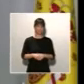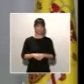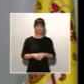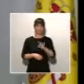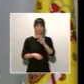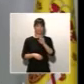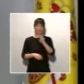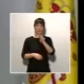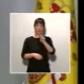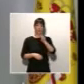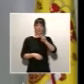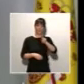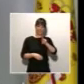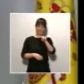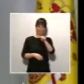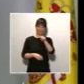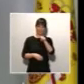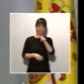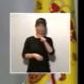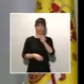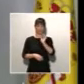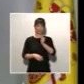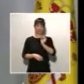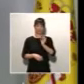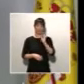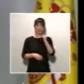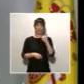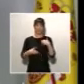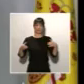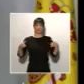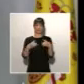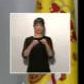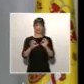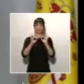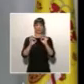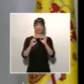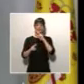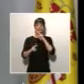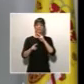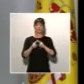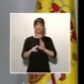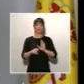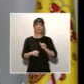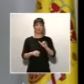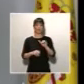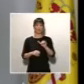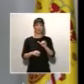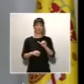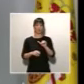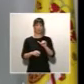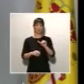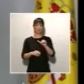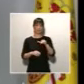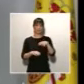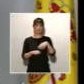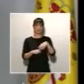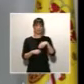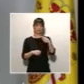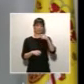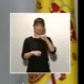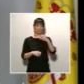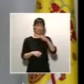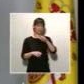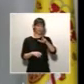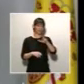un dispositivo especial, que es Campo de Gibraltar. Y, como ya dije en una comparecencia anterior,